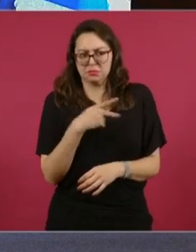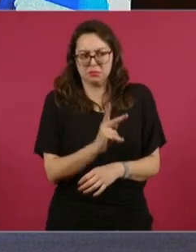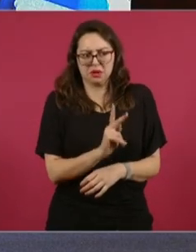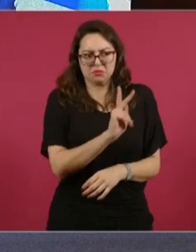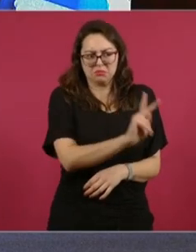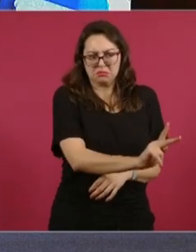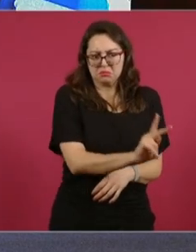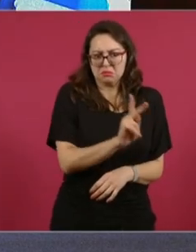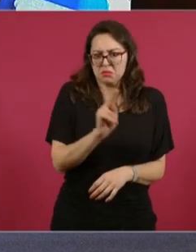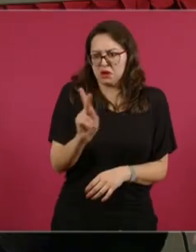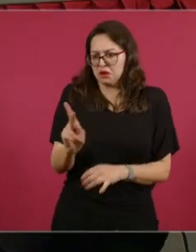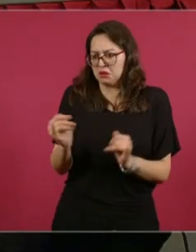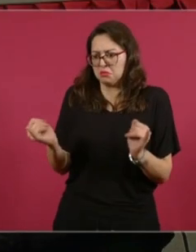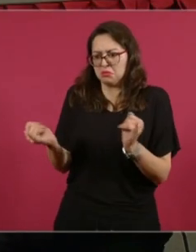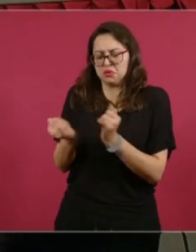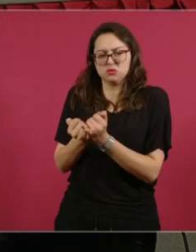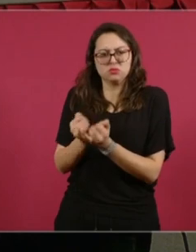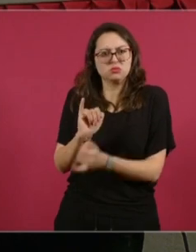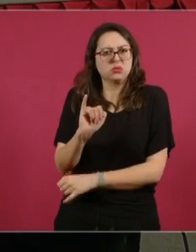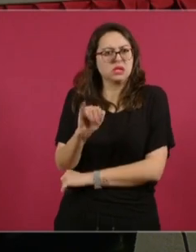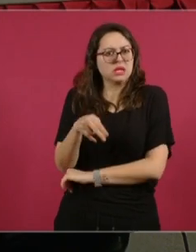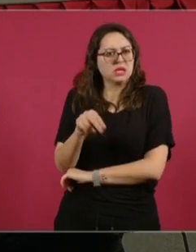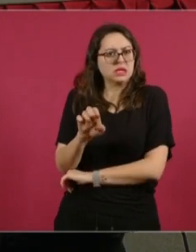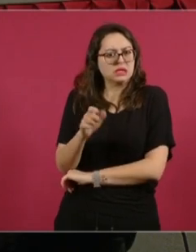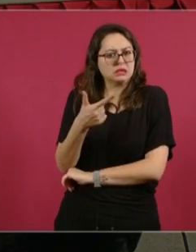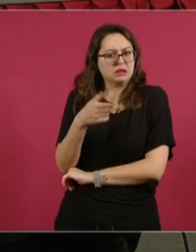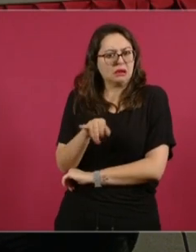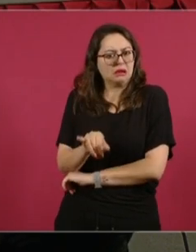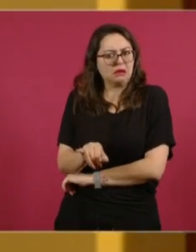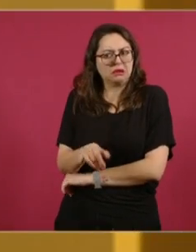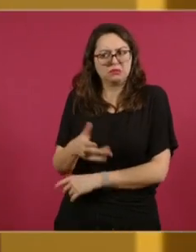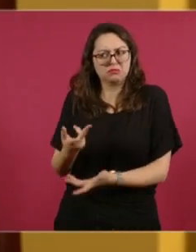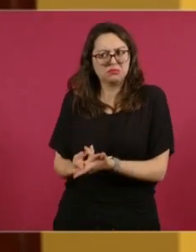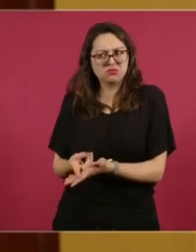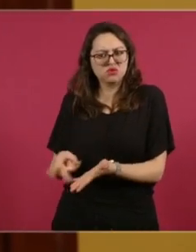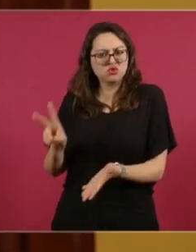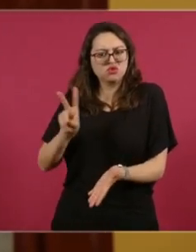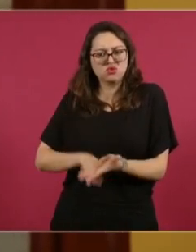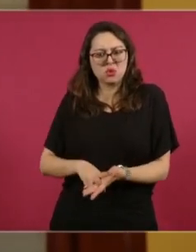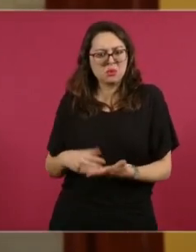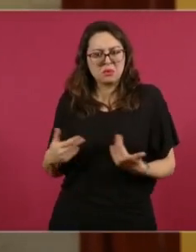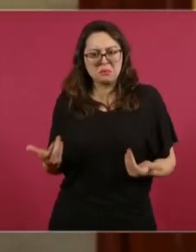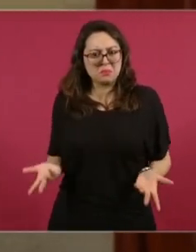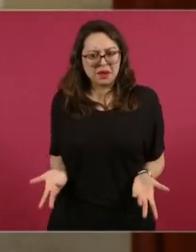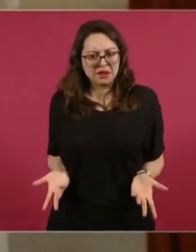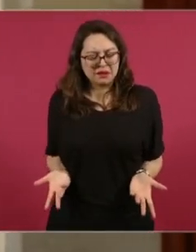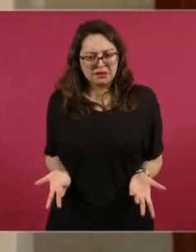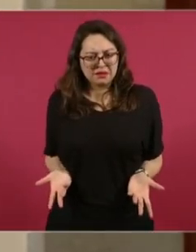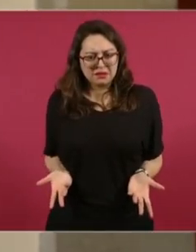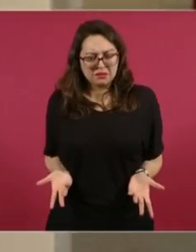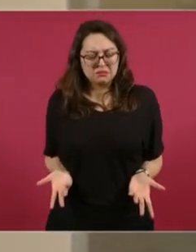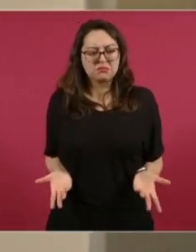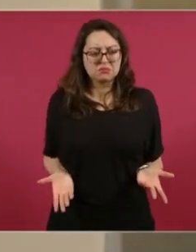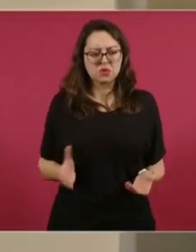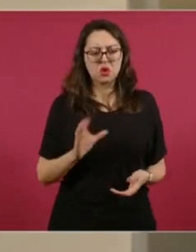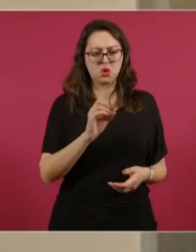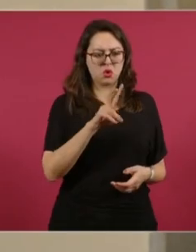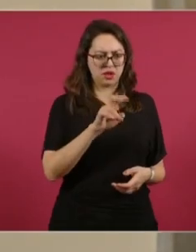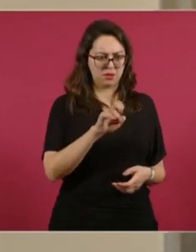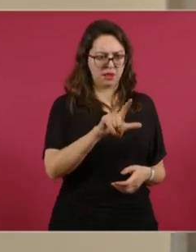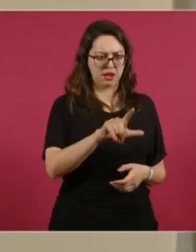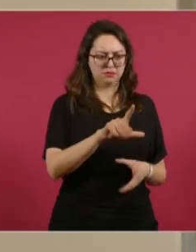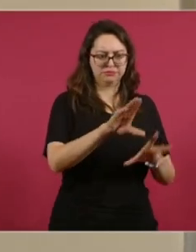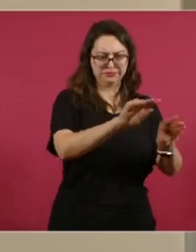lo que hoy realiza el INEGI. Por eso la idea es que este papel que hoy lleva a cabo el Coneval pueda